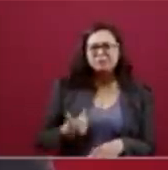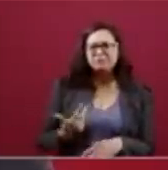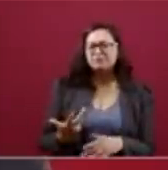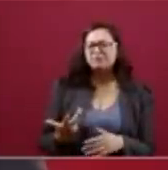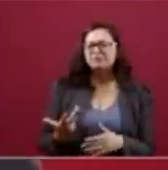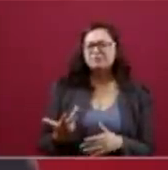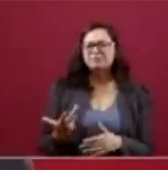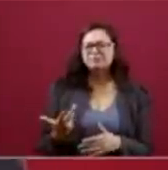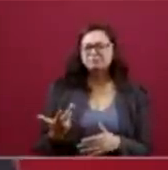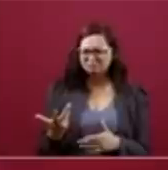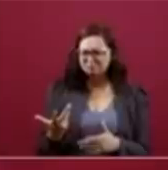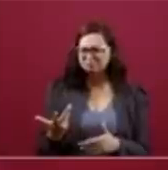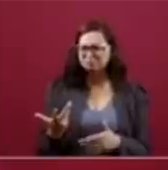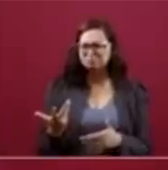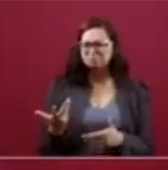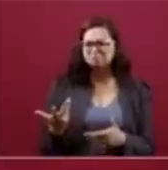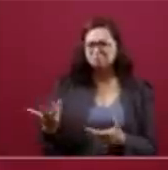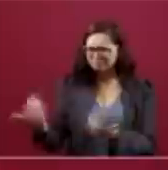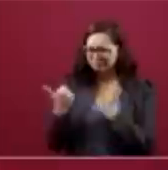Pero